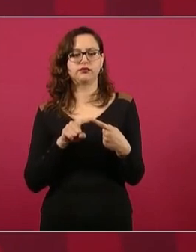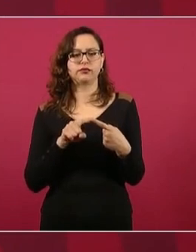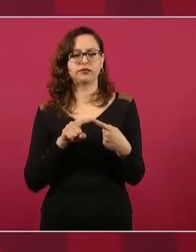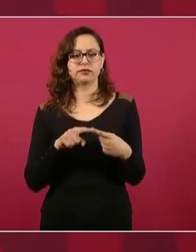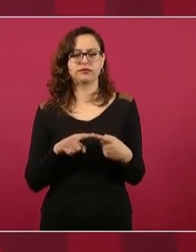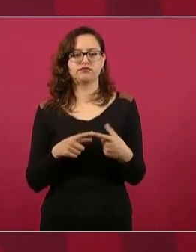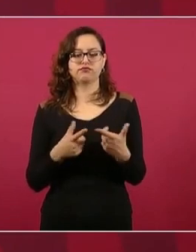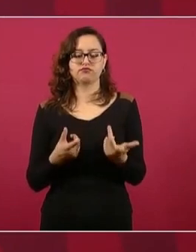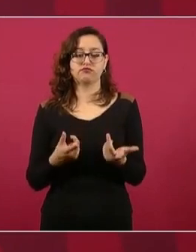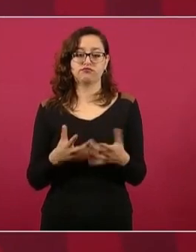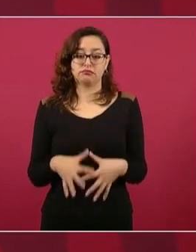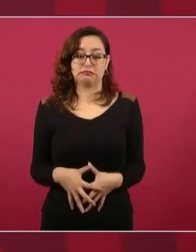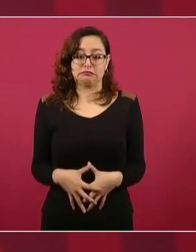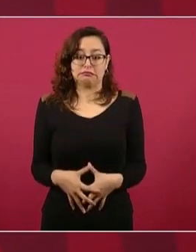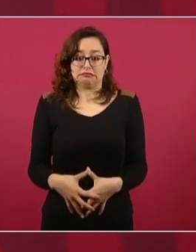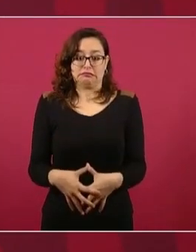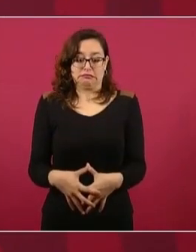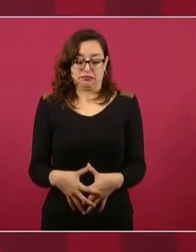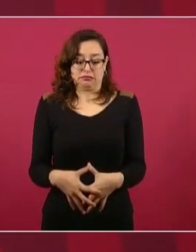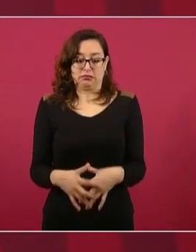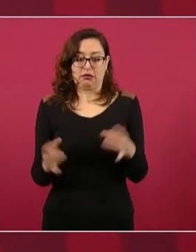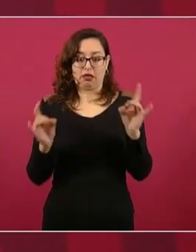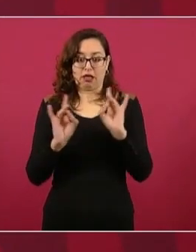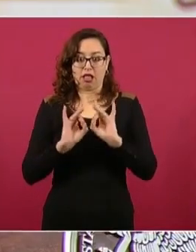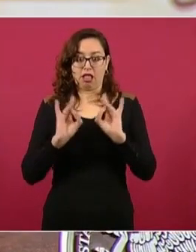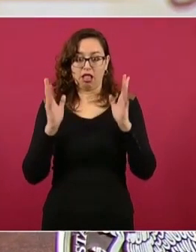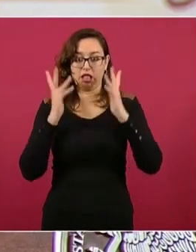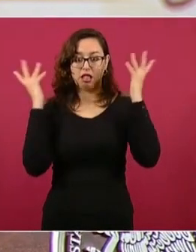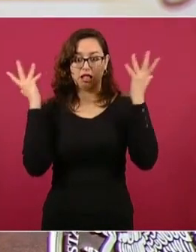los embarazos no deseados.